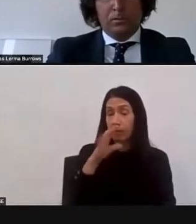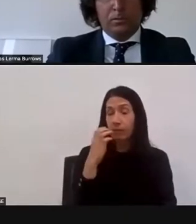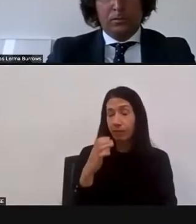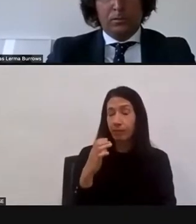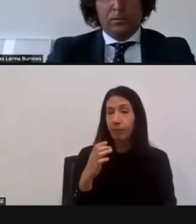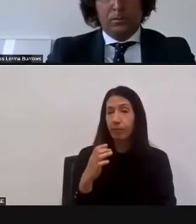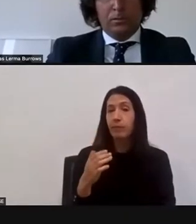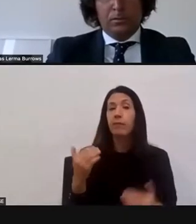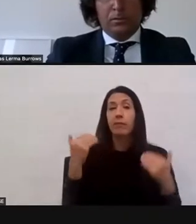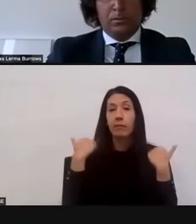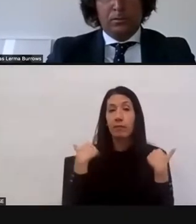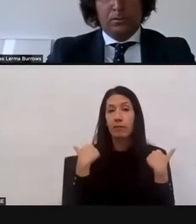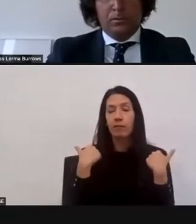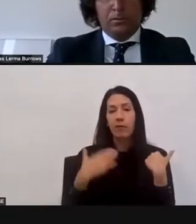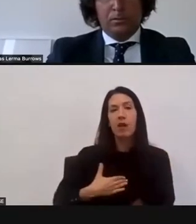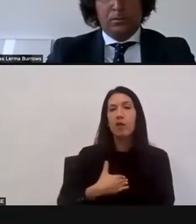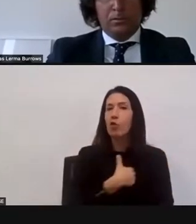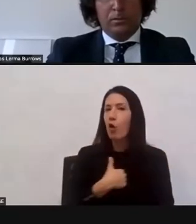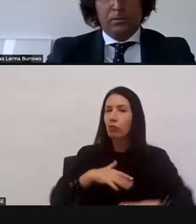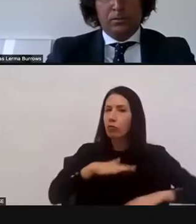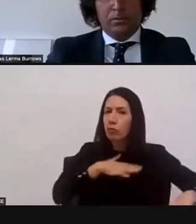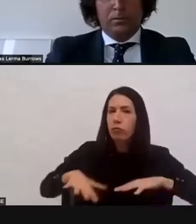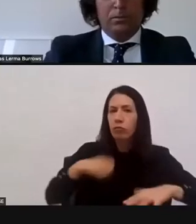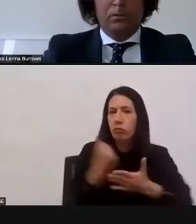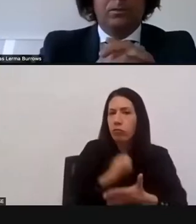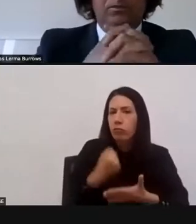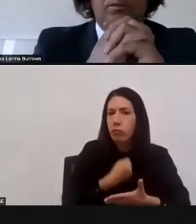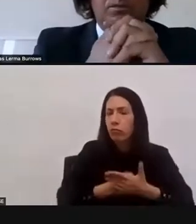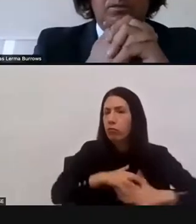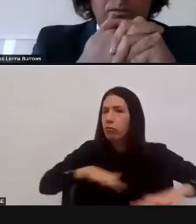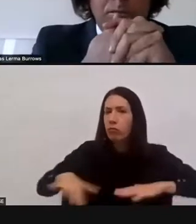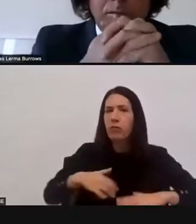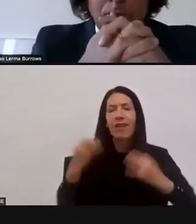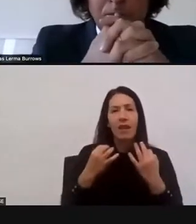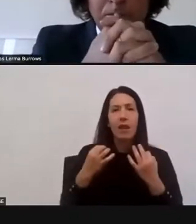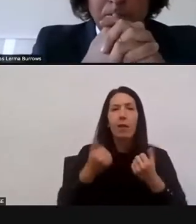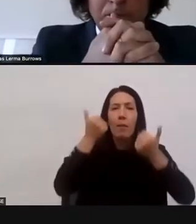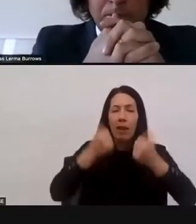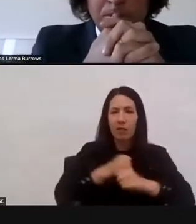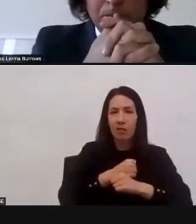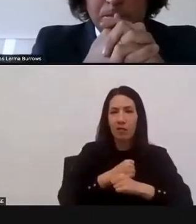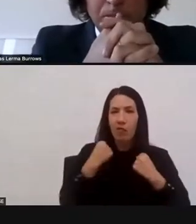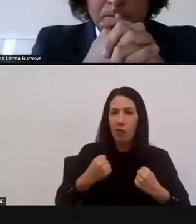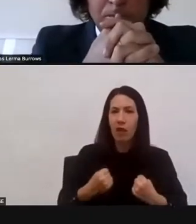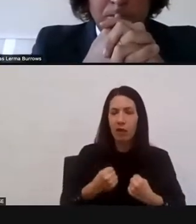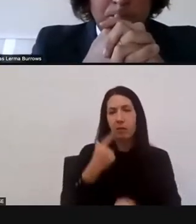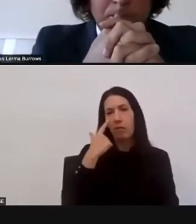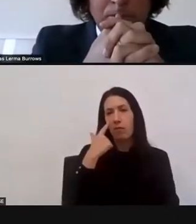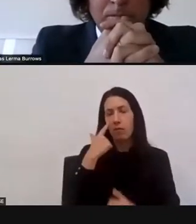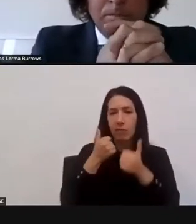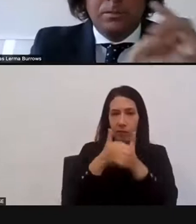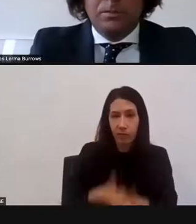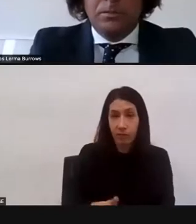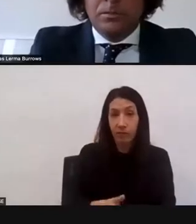está ejerciendo un rol activo en lo que supone intensificar la vigilancia, incluso como